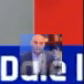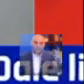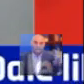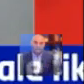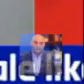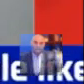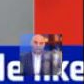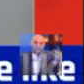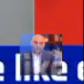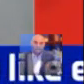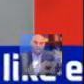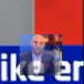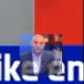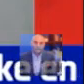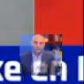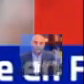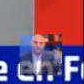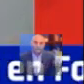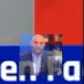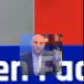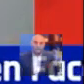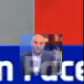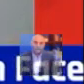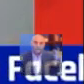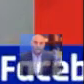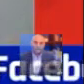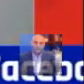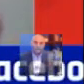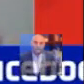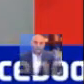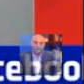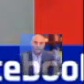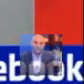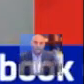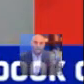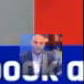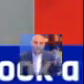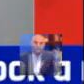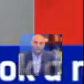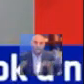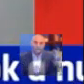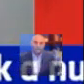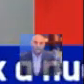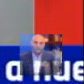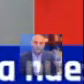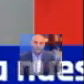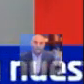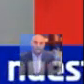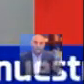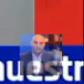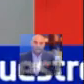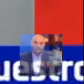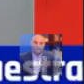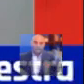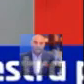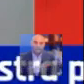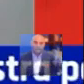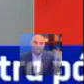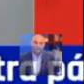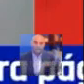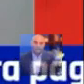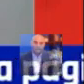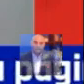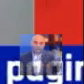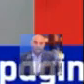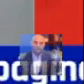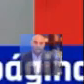llevará a cabo, que ya está preparada en el Museo de Antropología y en la sede de la Secretaría